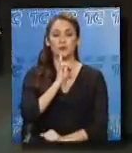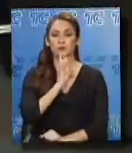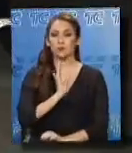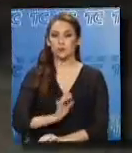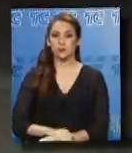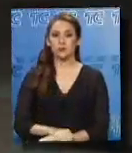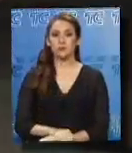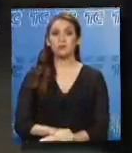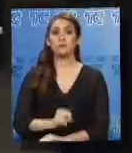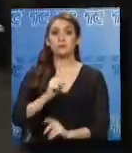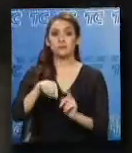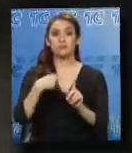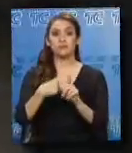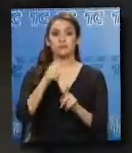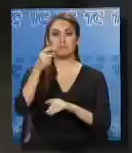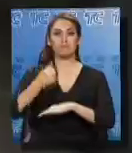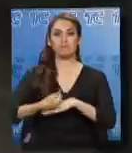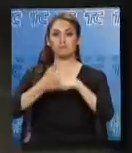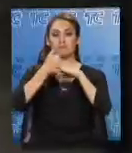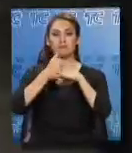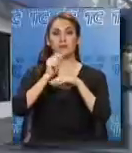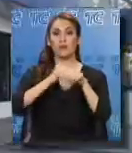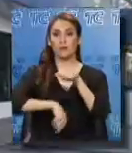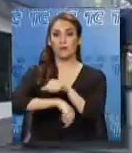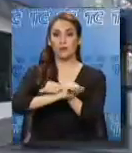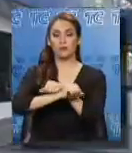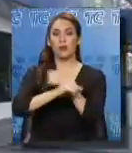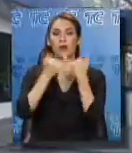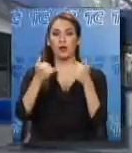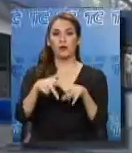Los funcionarios del máximo organismo del fútbol ecuatoriano